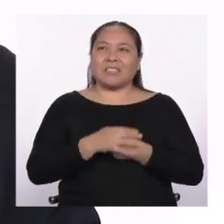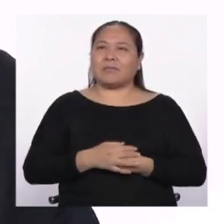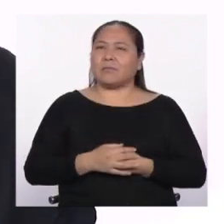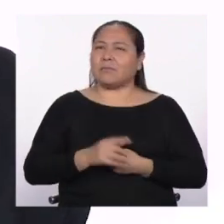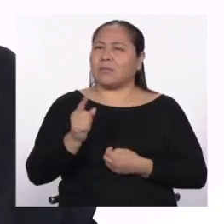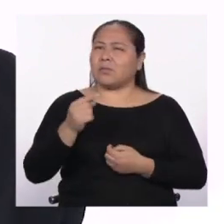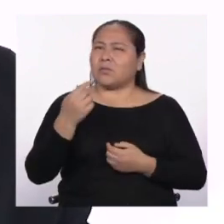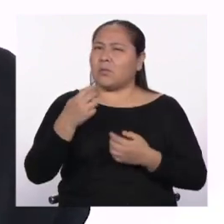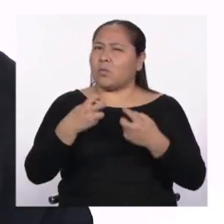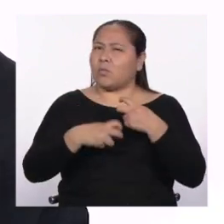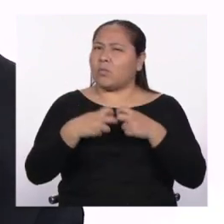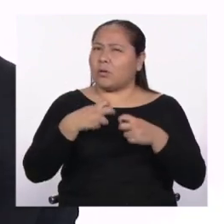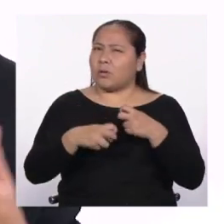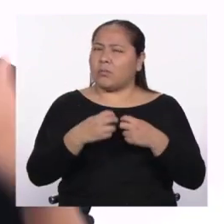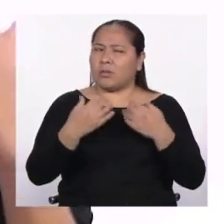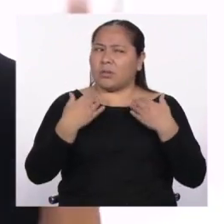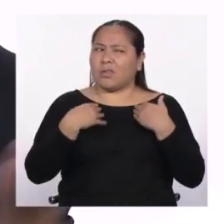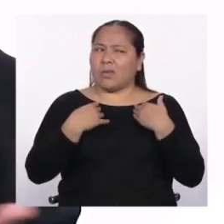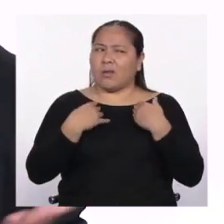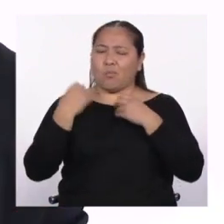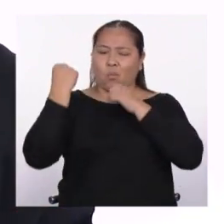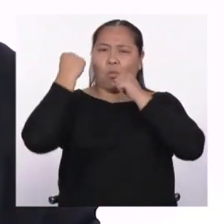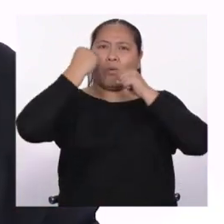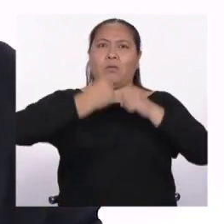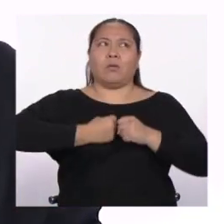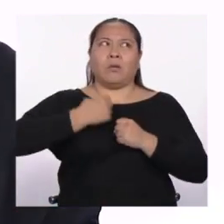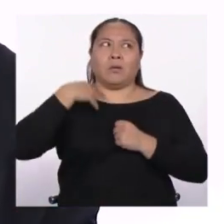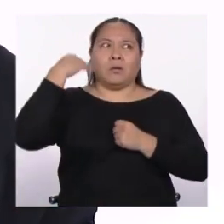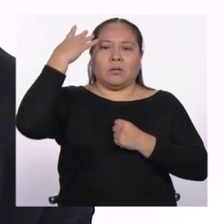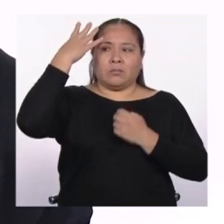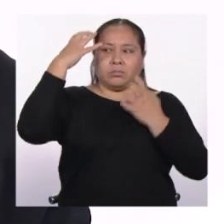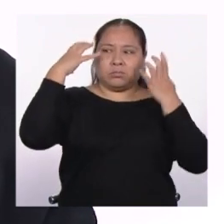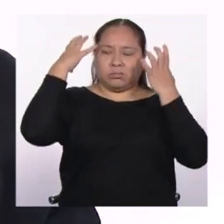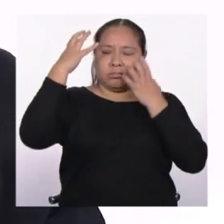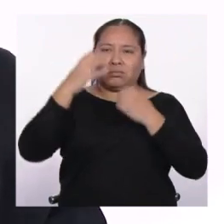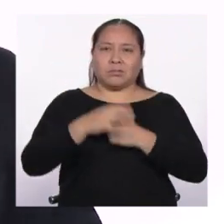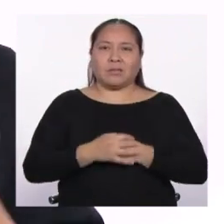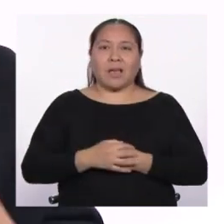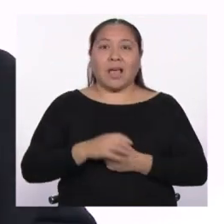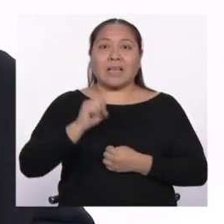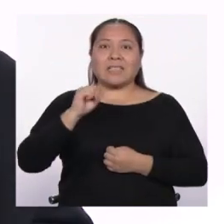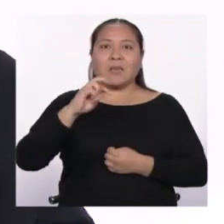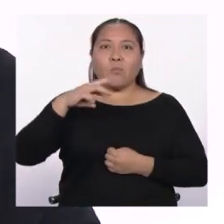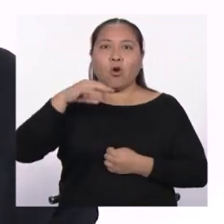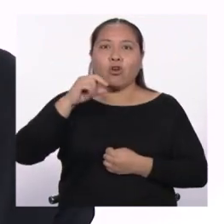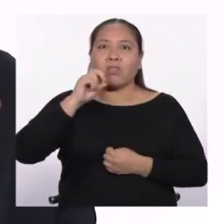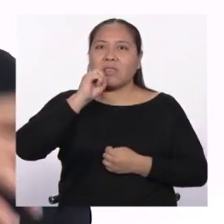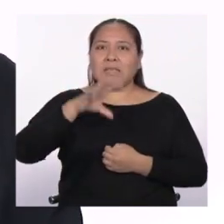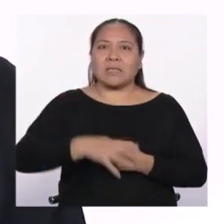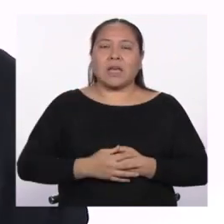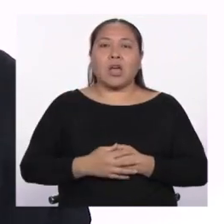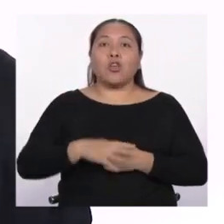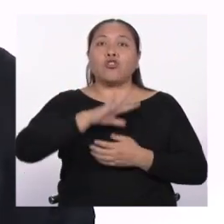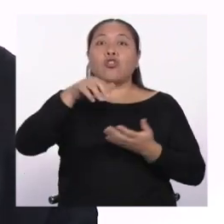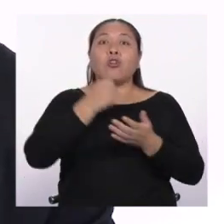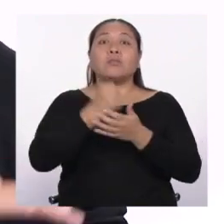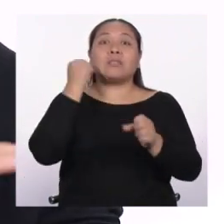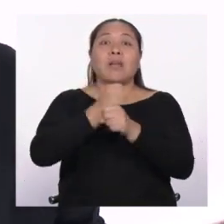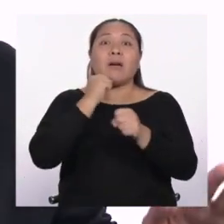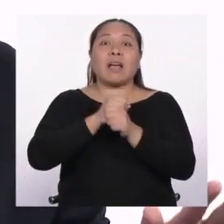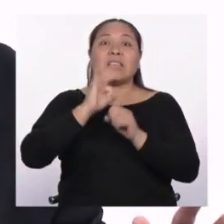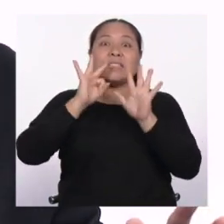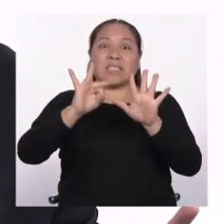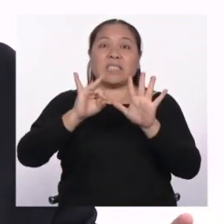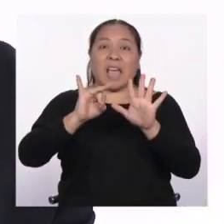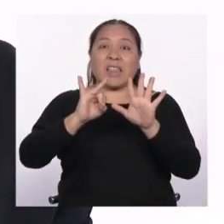un problema tener tanto poder porque se te puede subir a la cabeza. Ahora, Simón dice que todos deben trabajar 7 días a la semana,